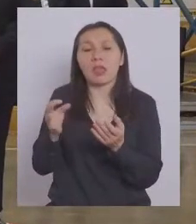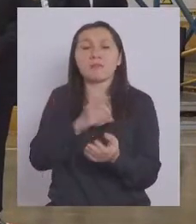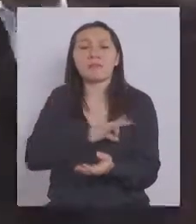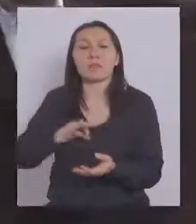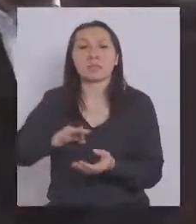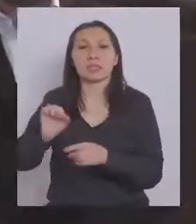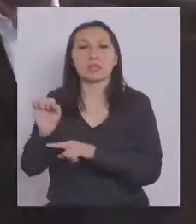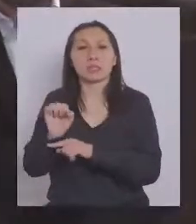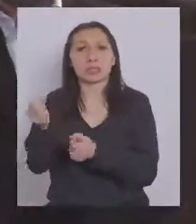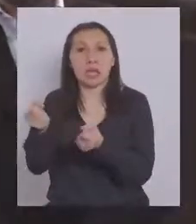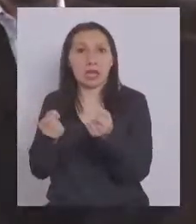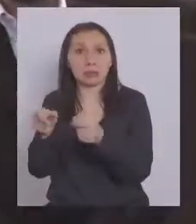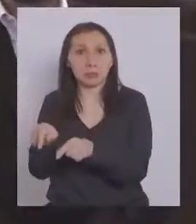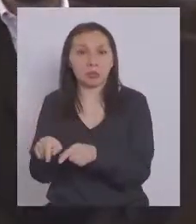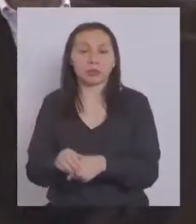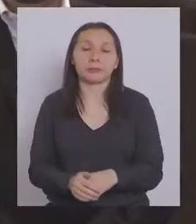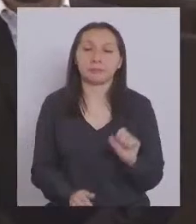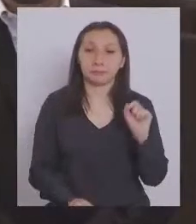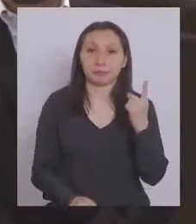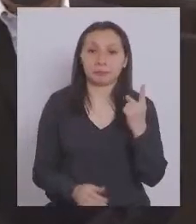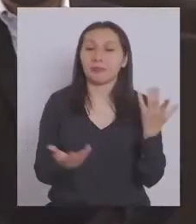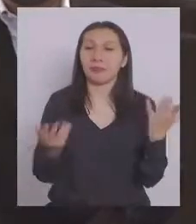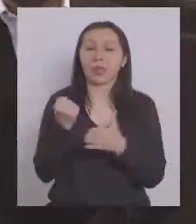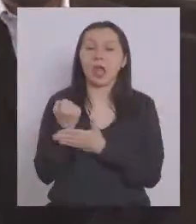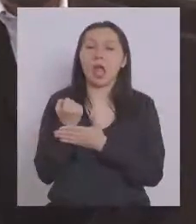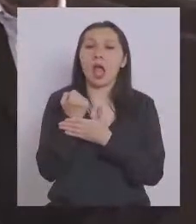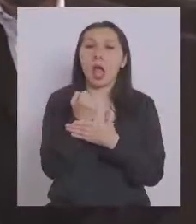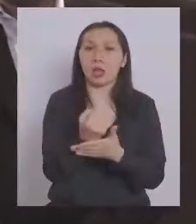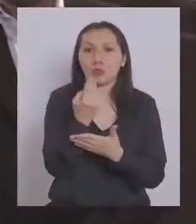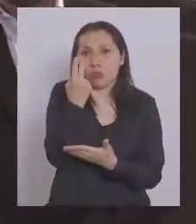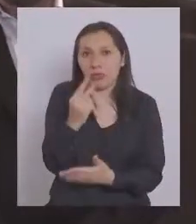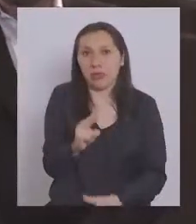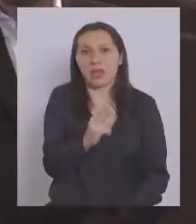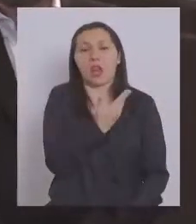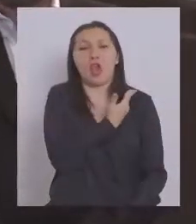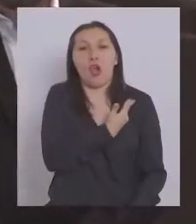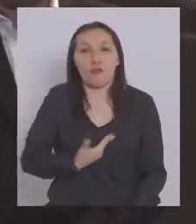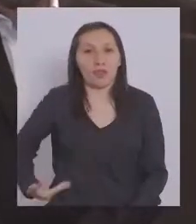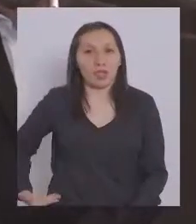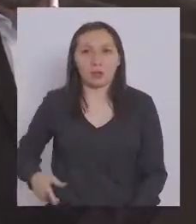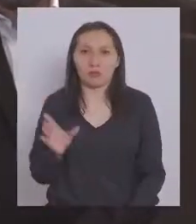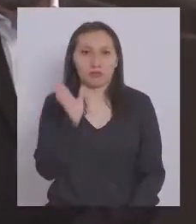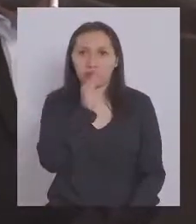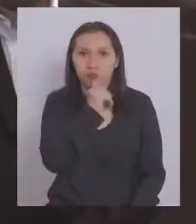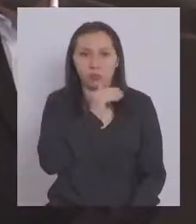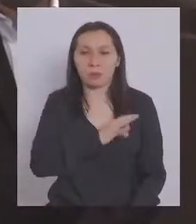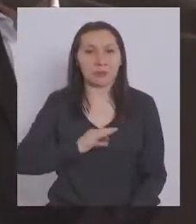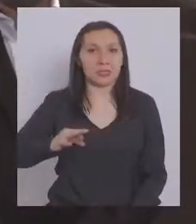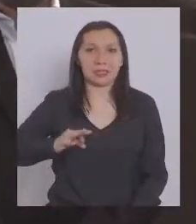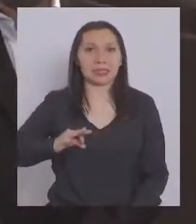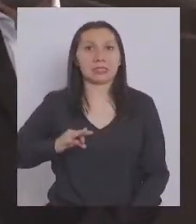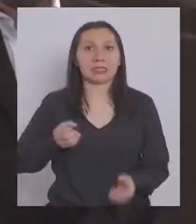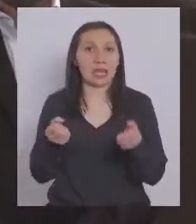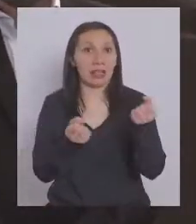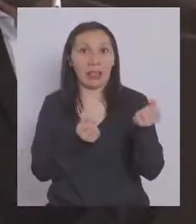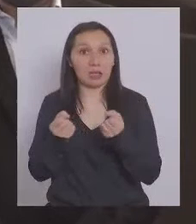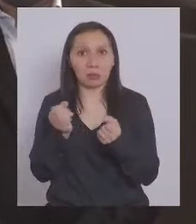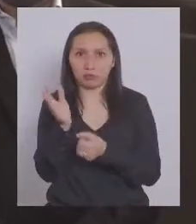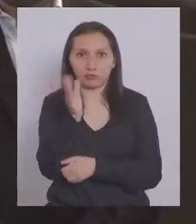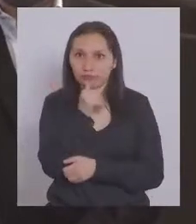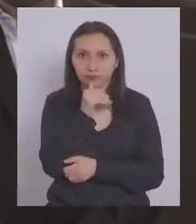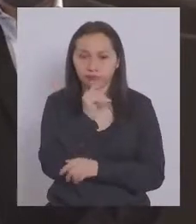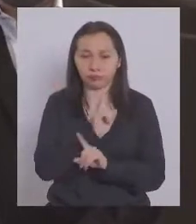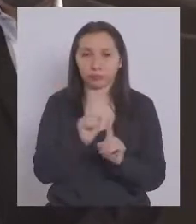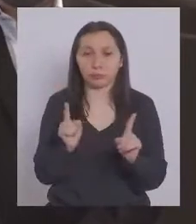Transporte? Sí, lo primero es que es una ayuda central del gobierno. Esto no estaba en el Ministerio de Transporte. Y